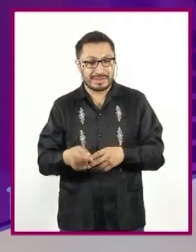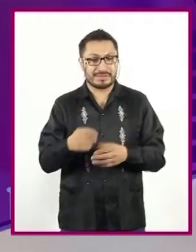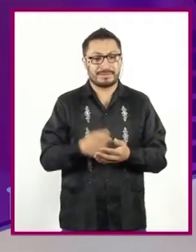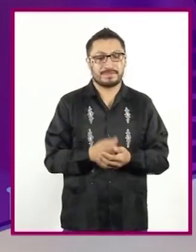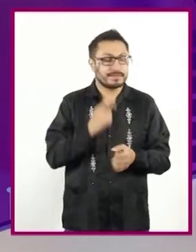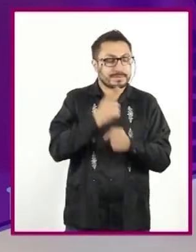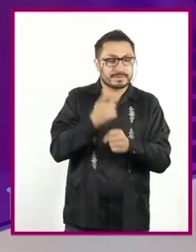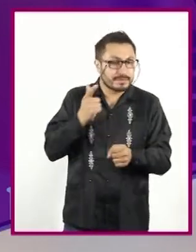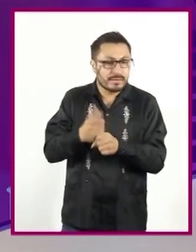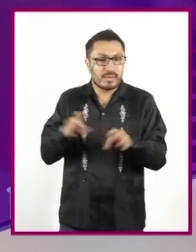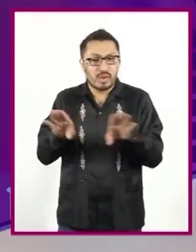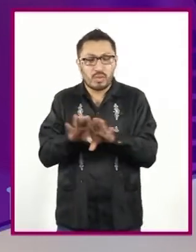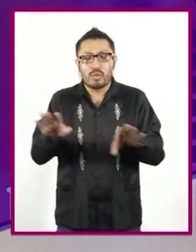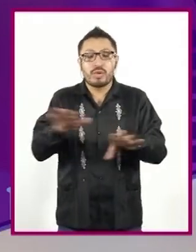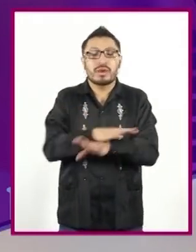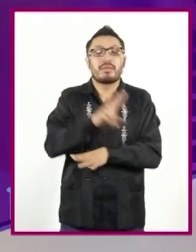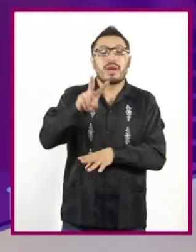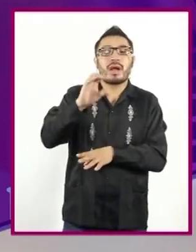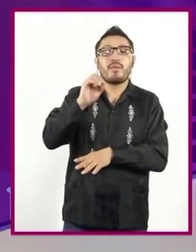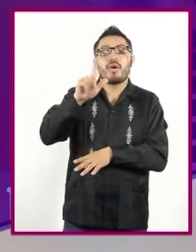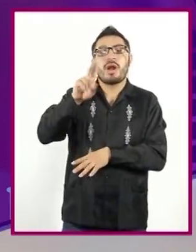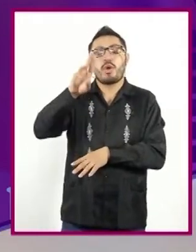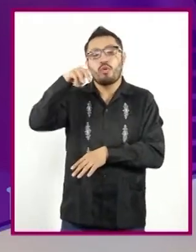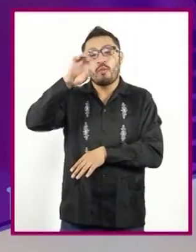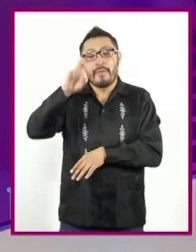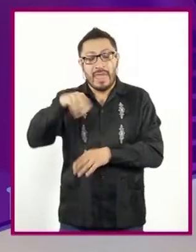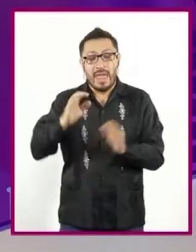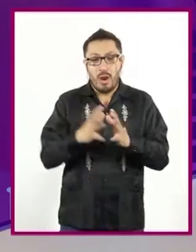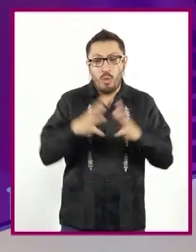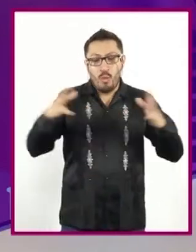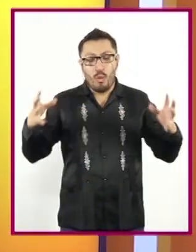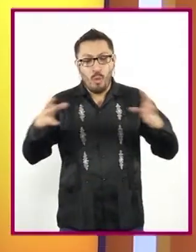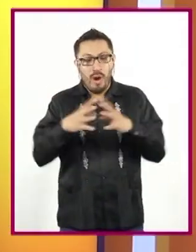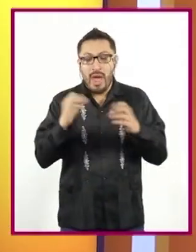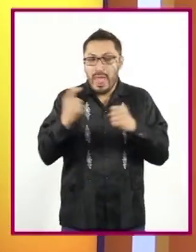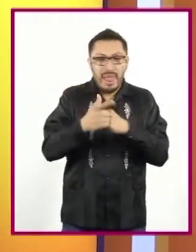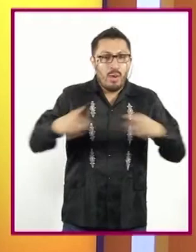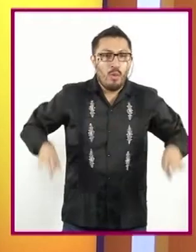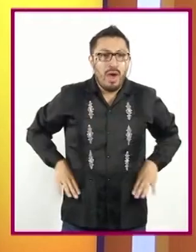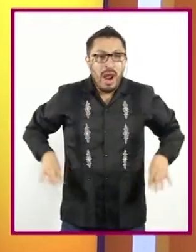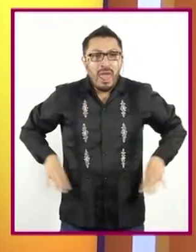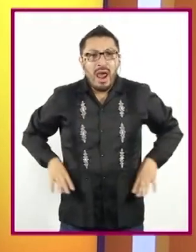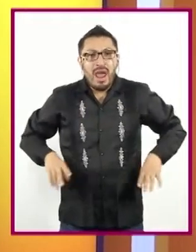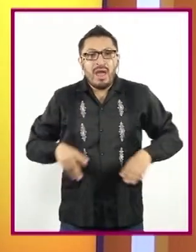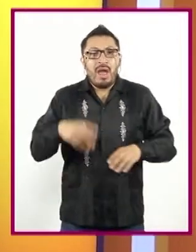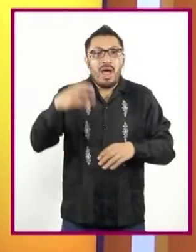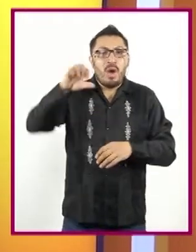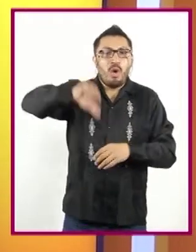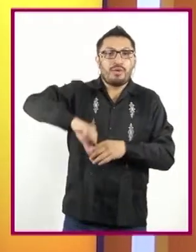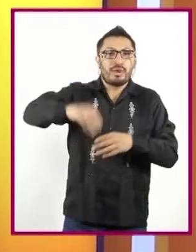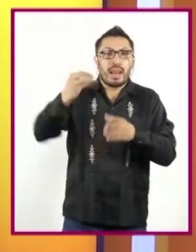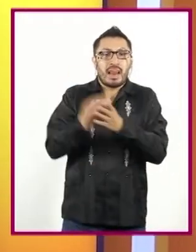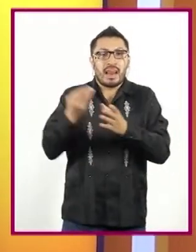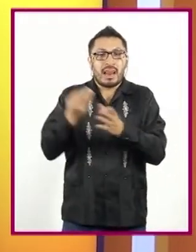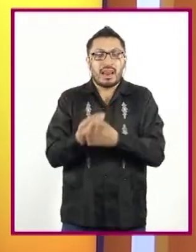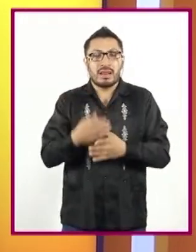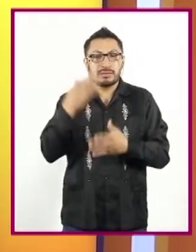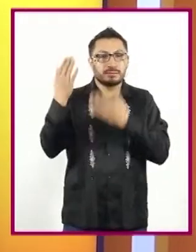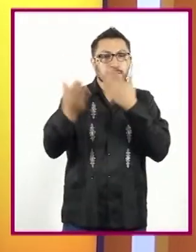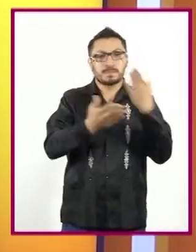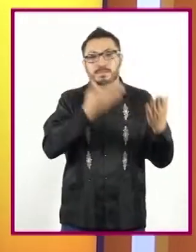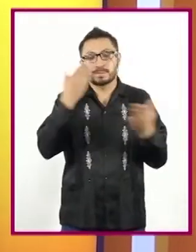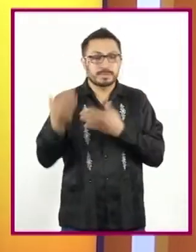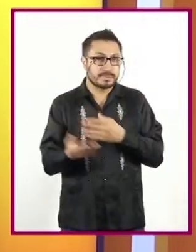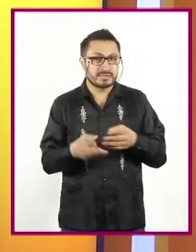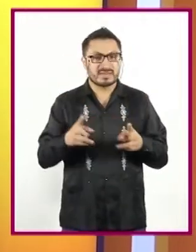cambia el volumen al aumentar o disminuir alguna de las dimensiones. Durante esta sesión se estudian las secciones de